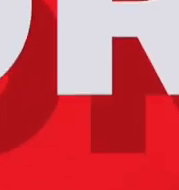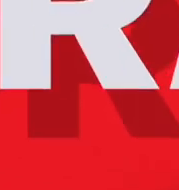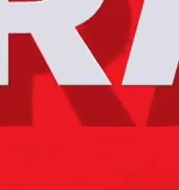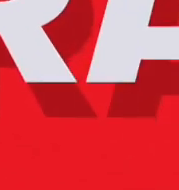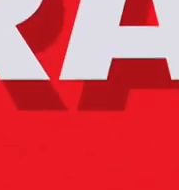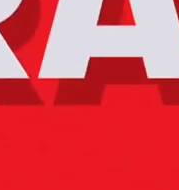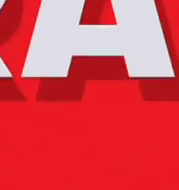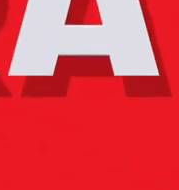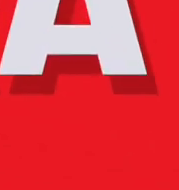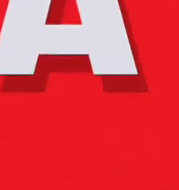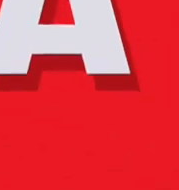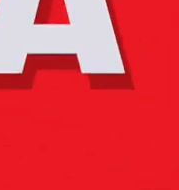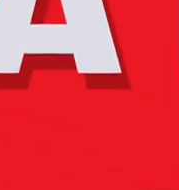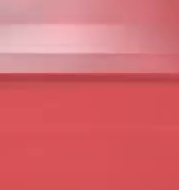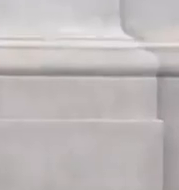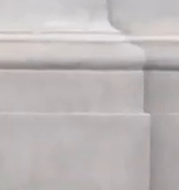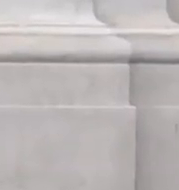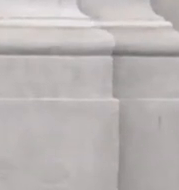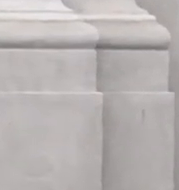ahora.